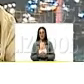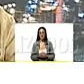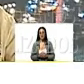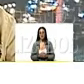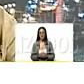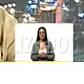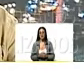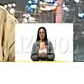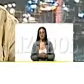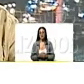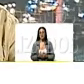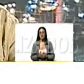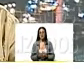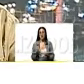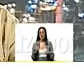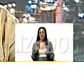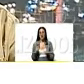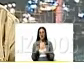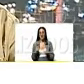Hemos tenido que parir